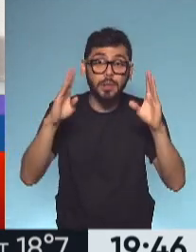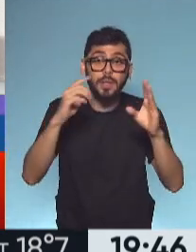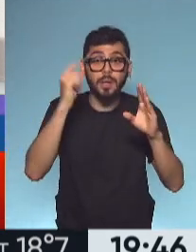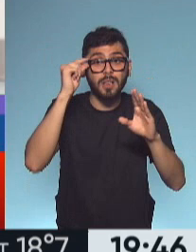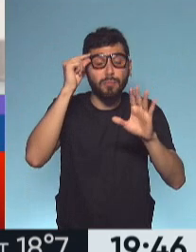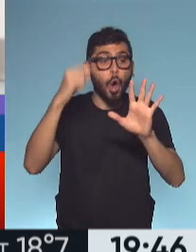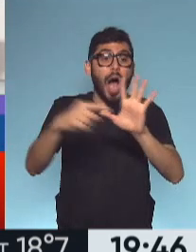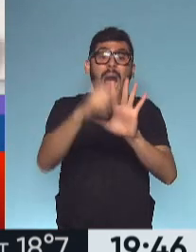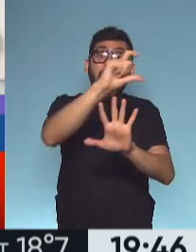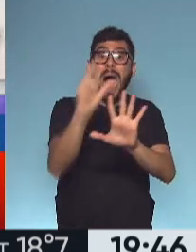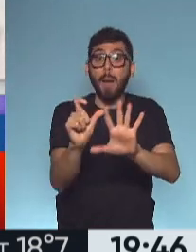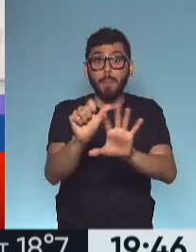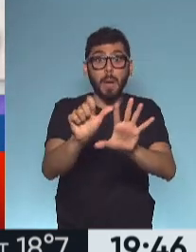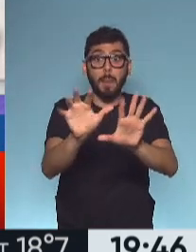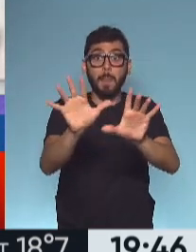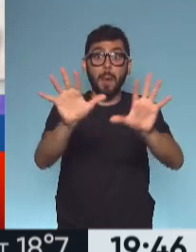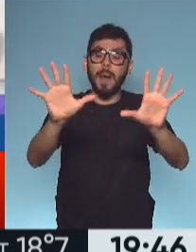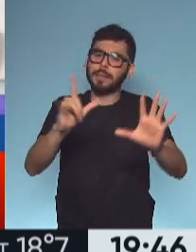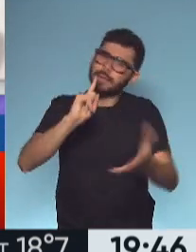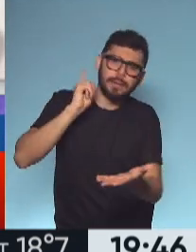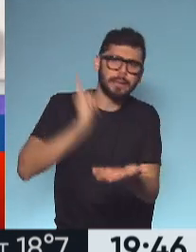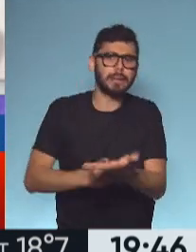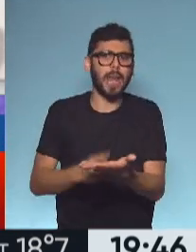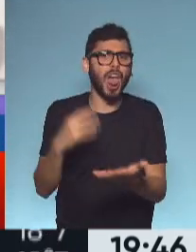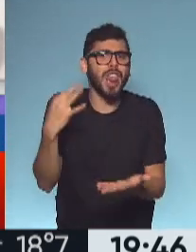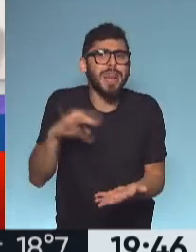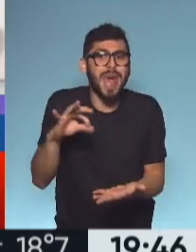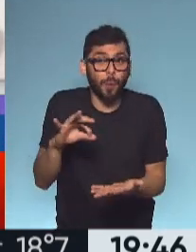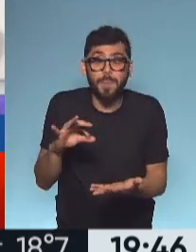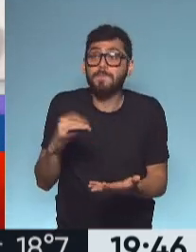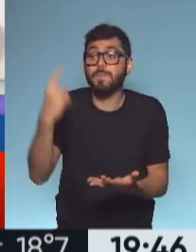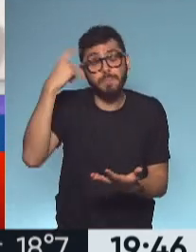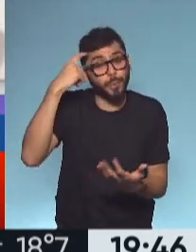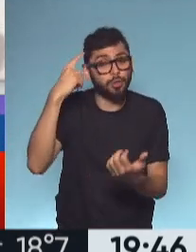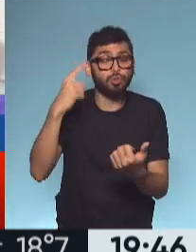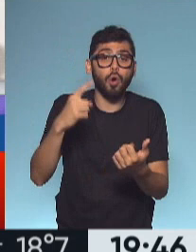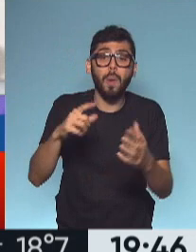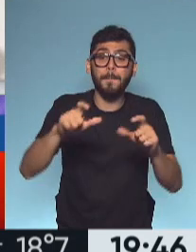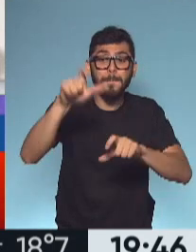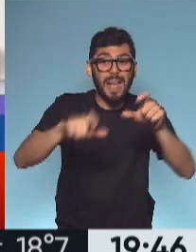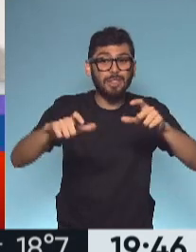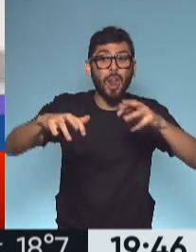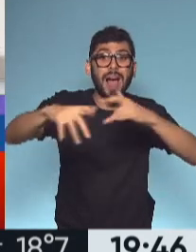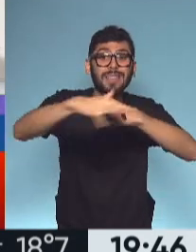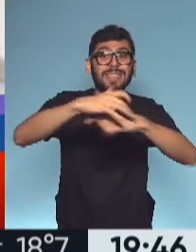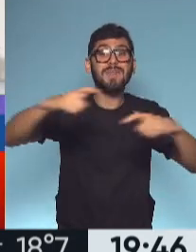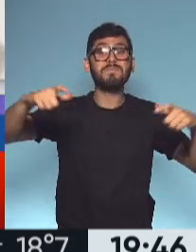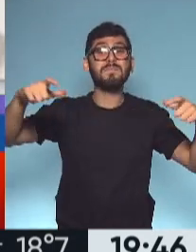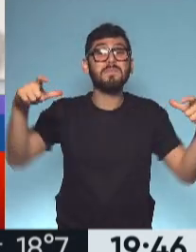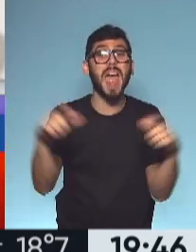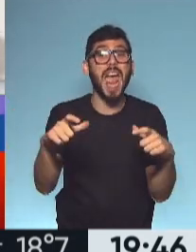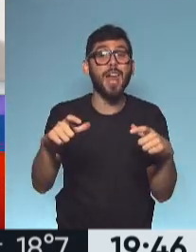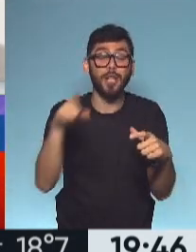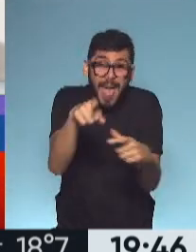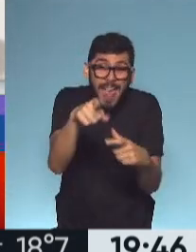región metropolitana de Buenos Aires, y uno de los sectores que podía aportar a disminuir la circulación de personas, que es la clave